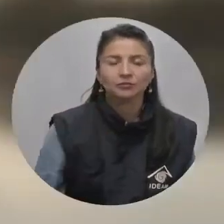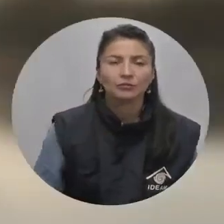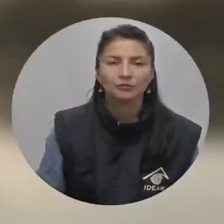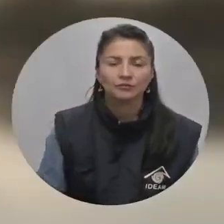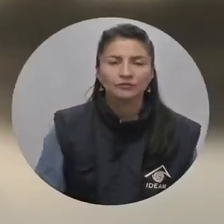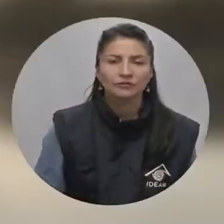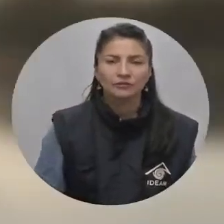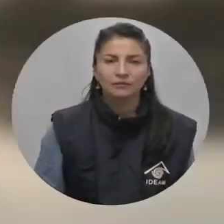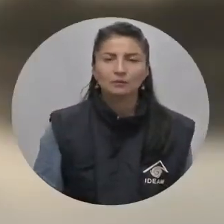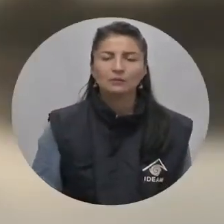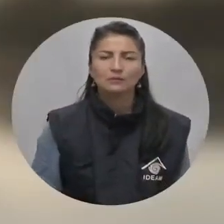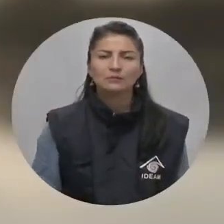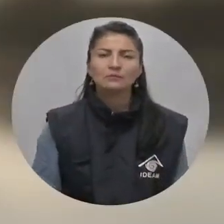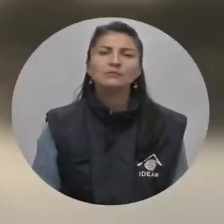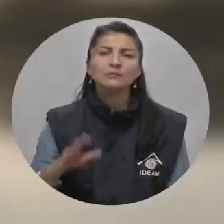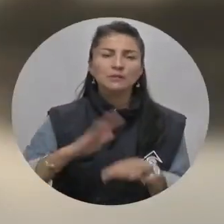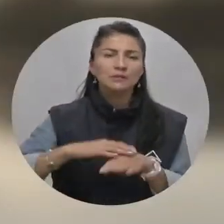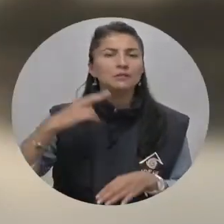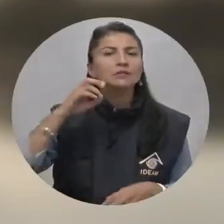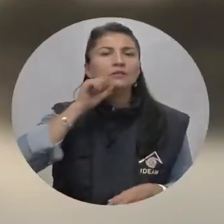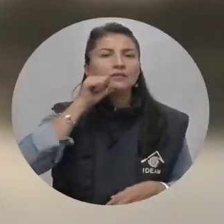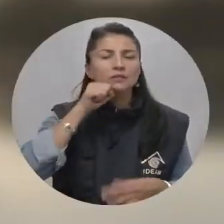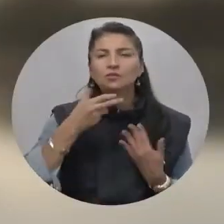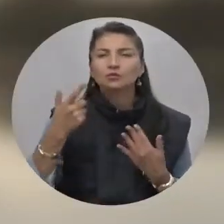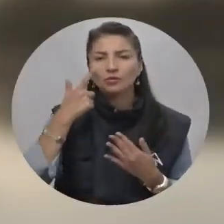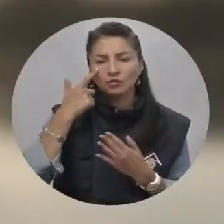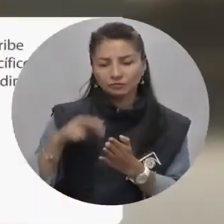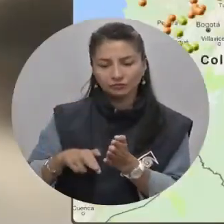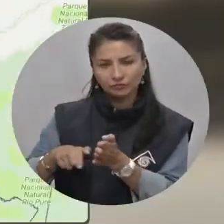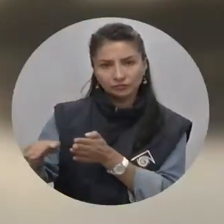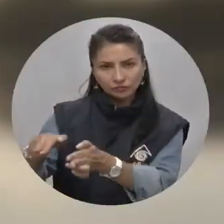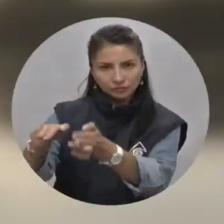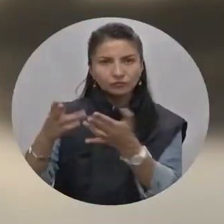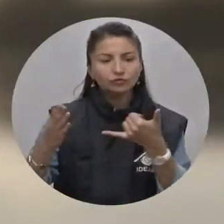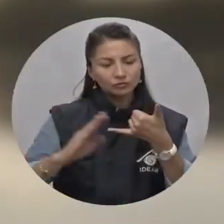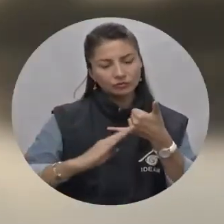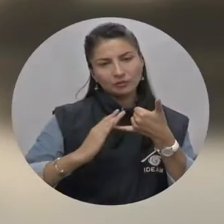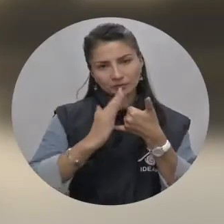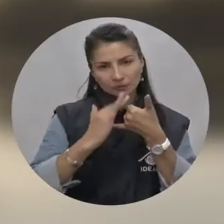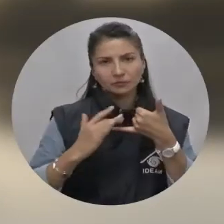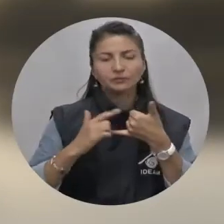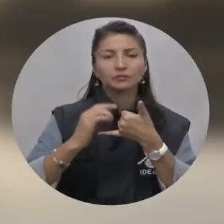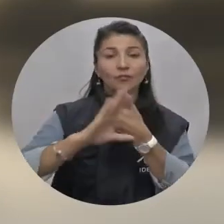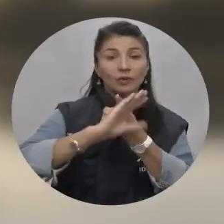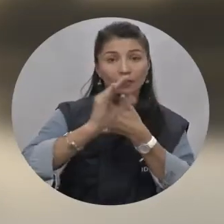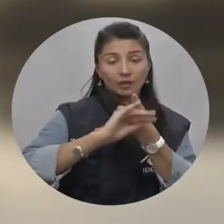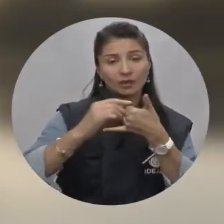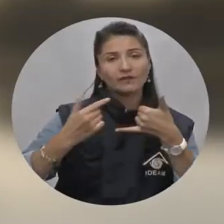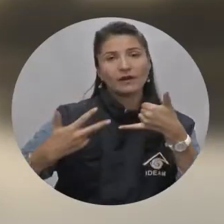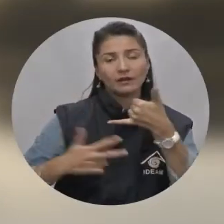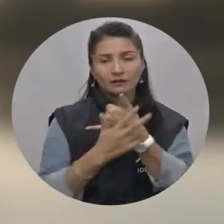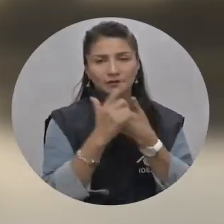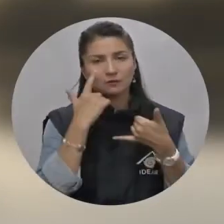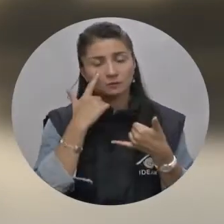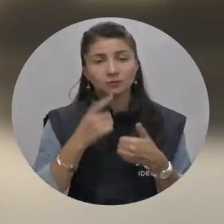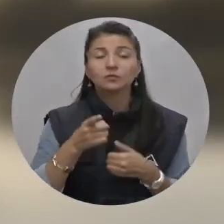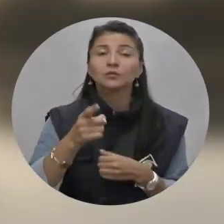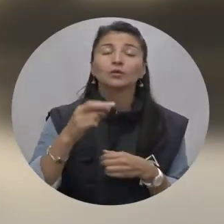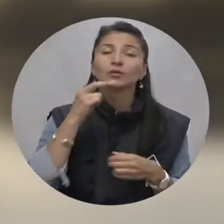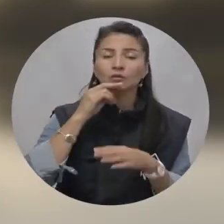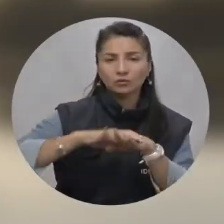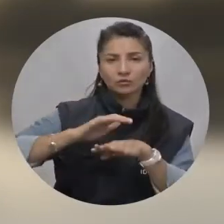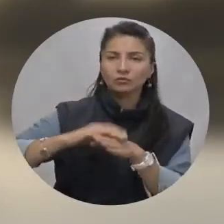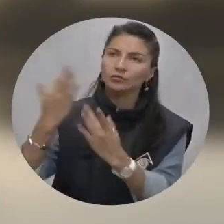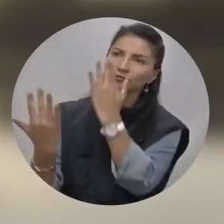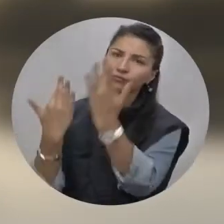Ahora, mucha atención a las principales alertas para hoy a nivel nacional. Alerta naranja por posibles crecientes en el Pacífico, en el Caribe